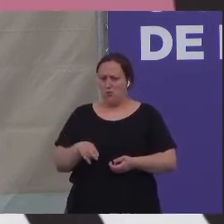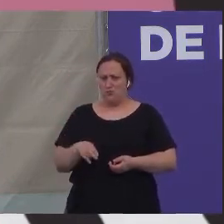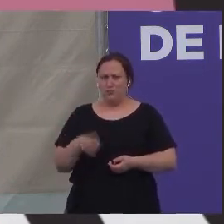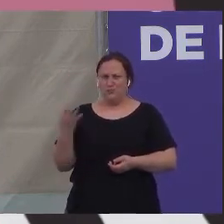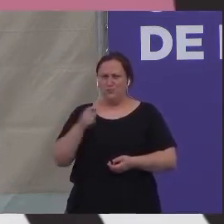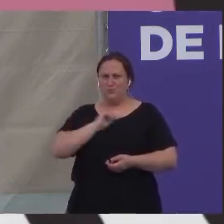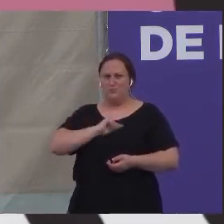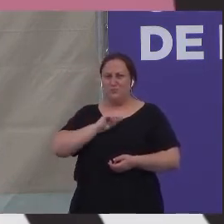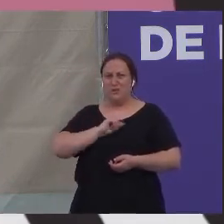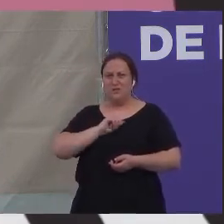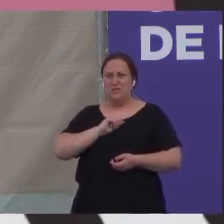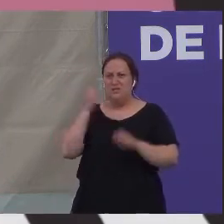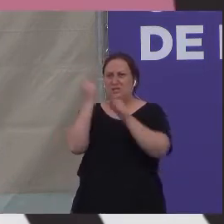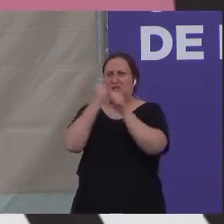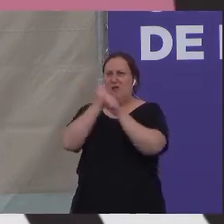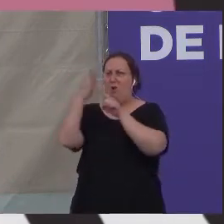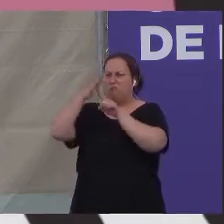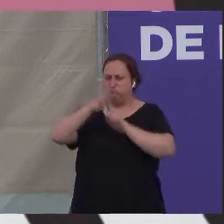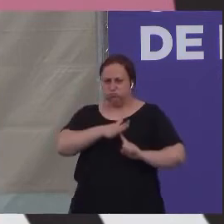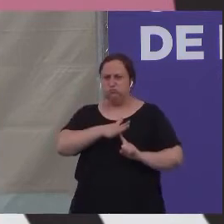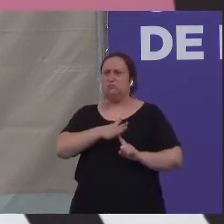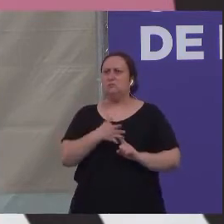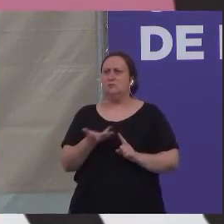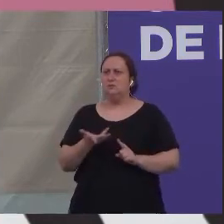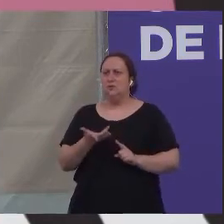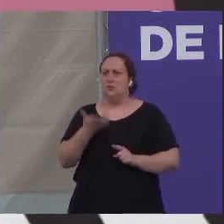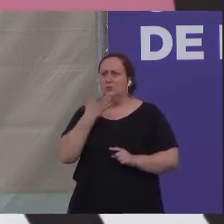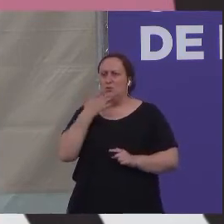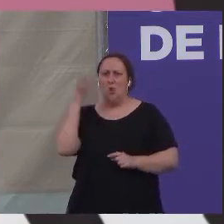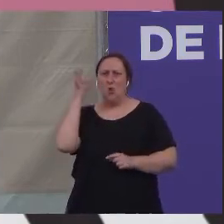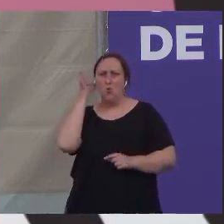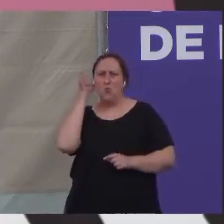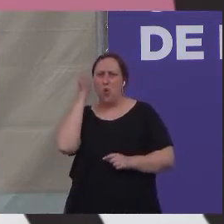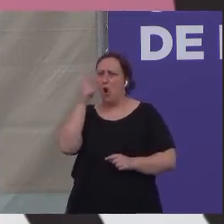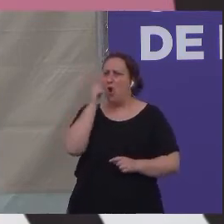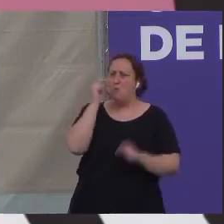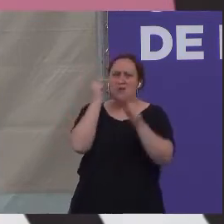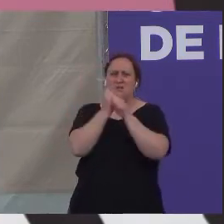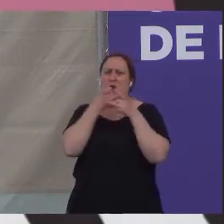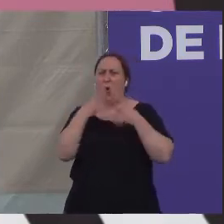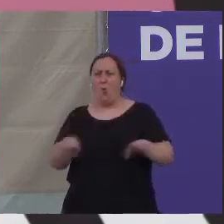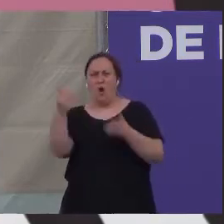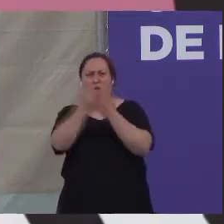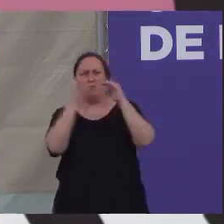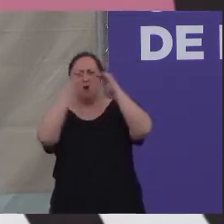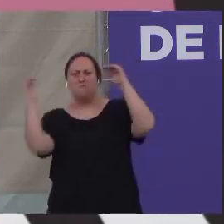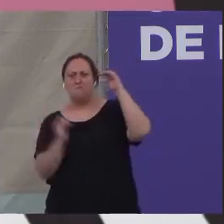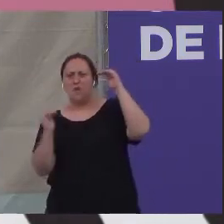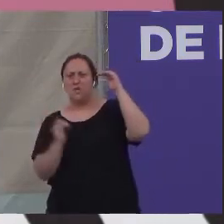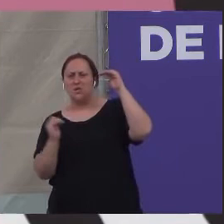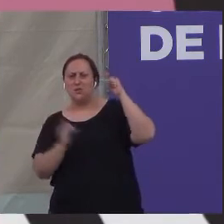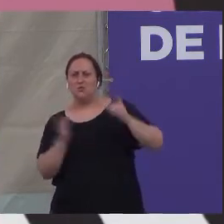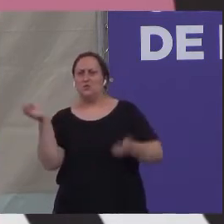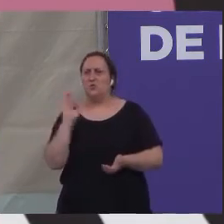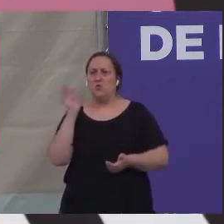sentir discriminadas en los trabajos, haya mujeres que se les pague menos por hacer lo mismo que los hombres, si hay mujeres que